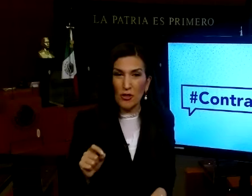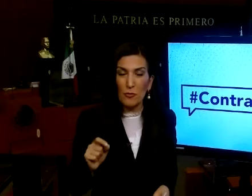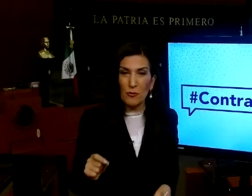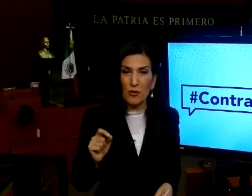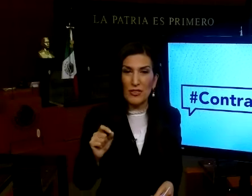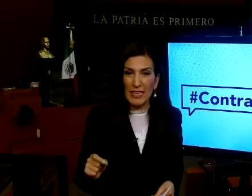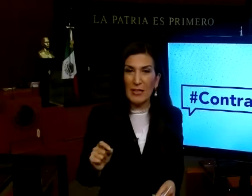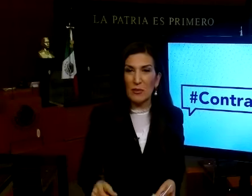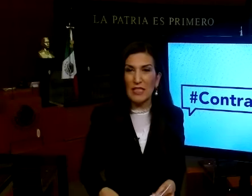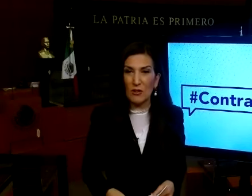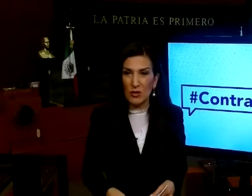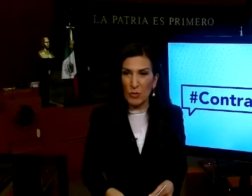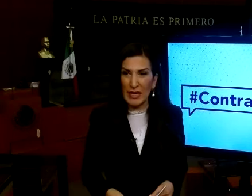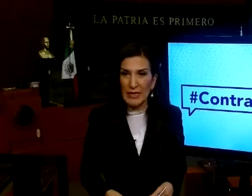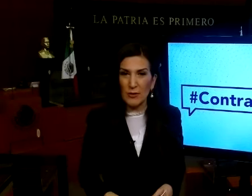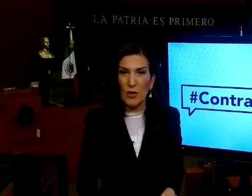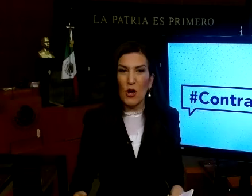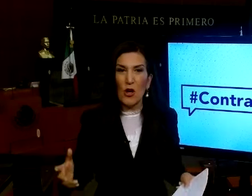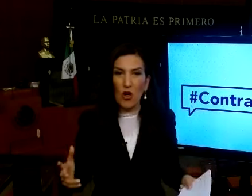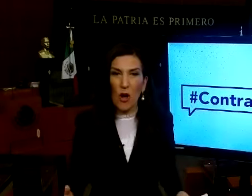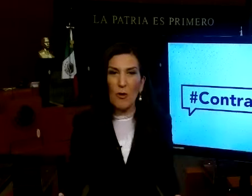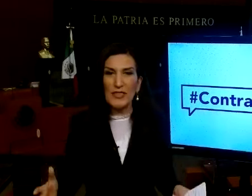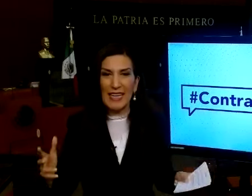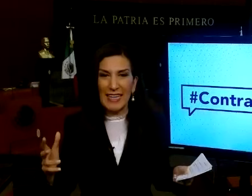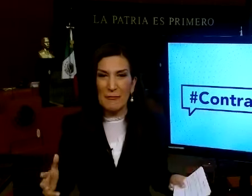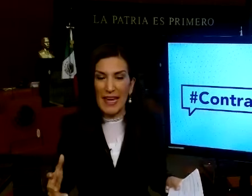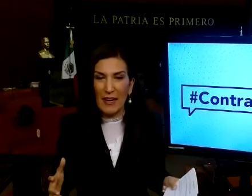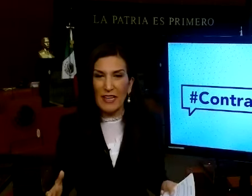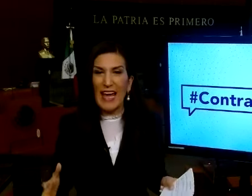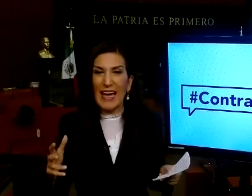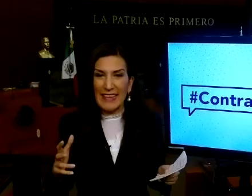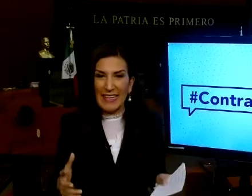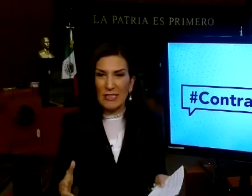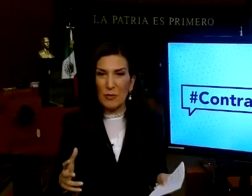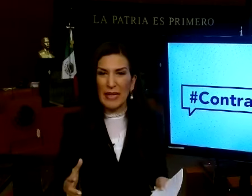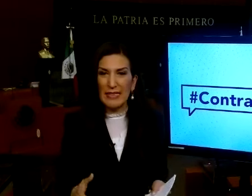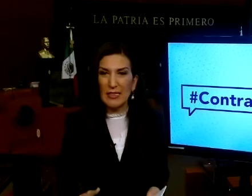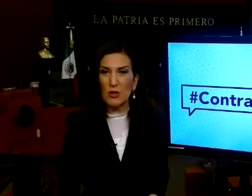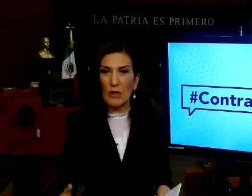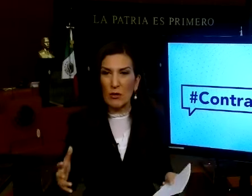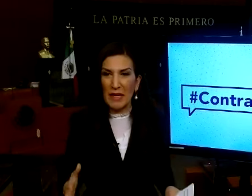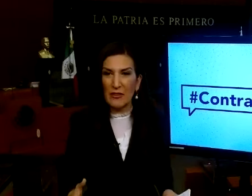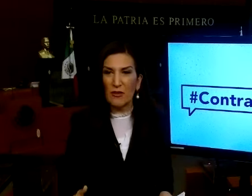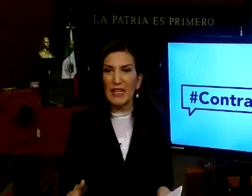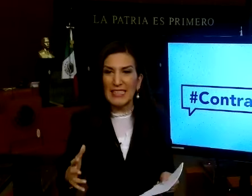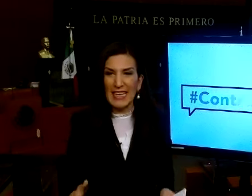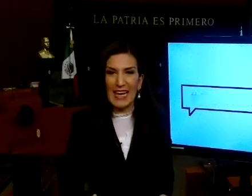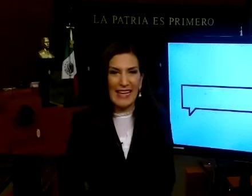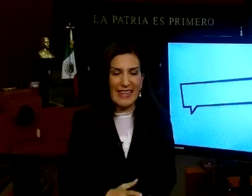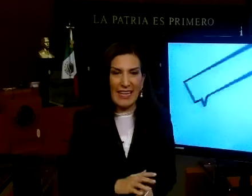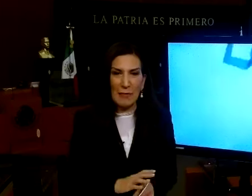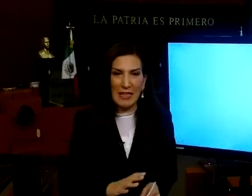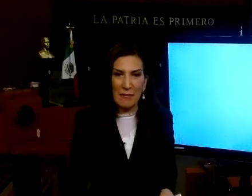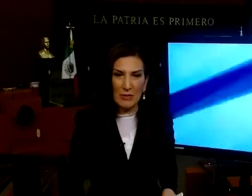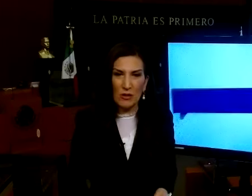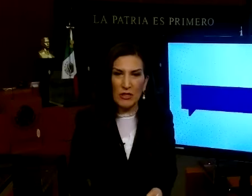metro, 8.7% de subejercicio? ¿Cómo se atrevieron a tener subejercicios cuando el metro está